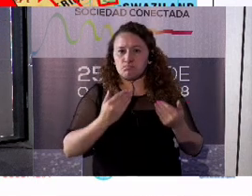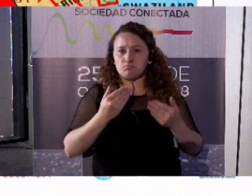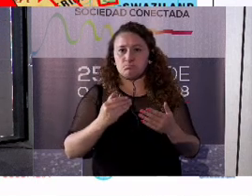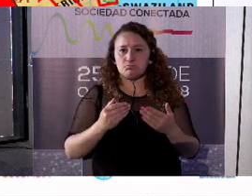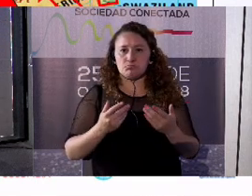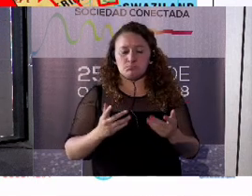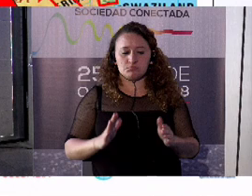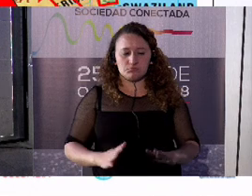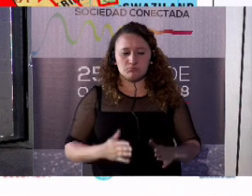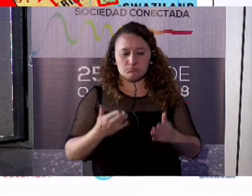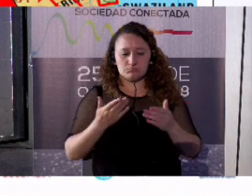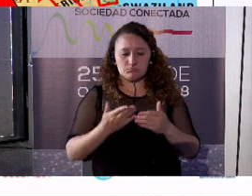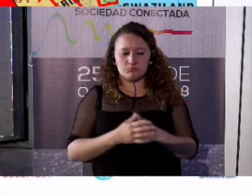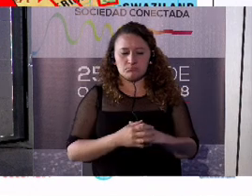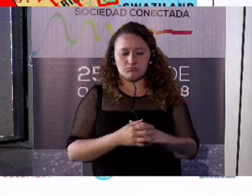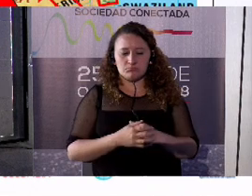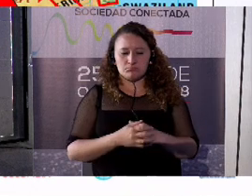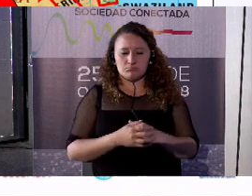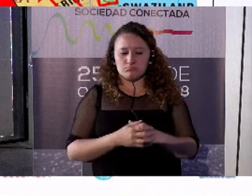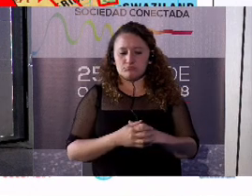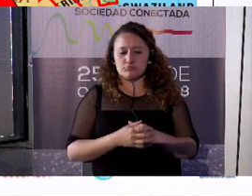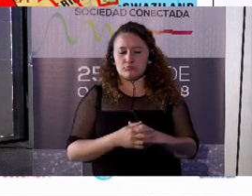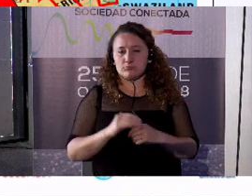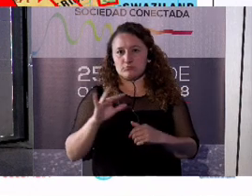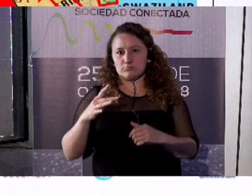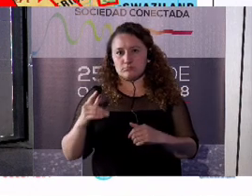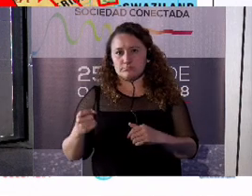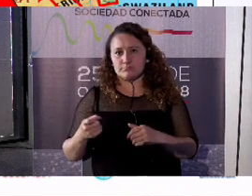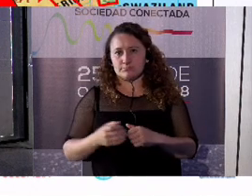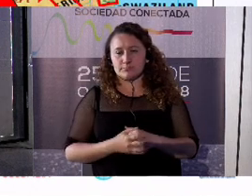mejorar la cobertura de